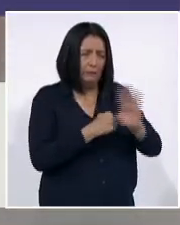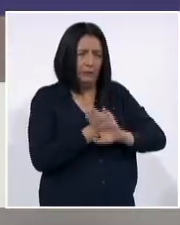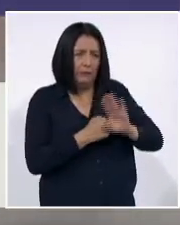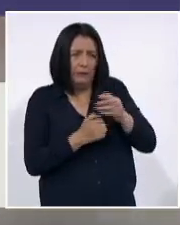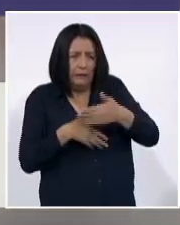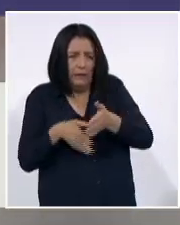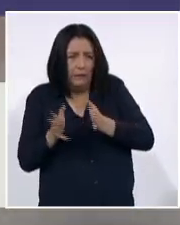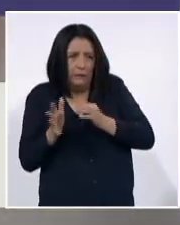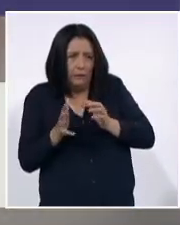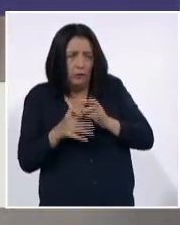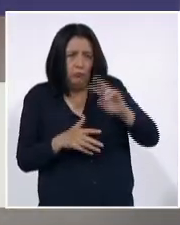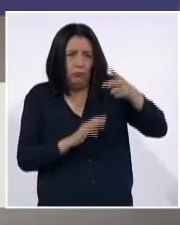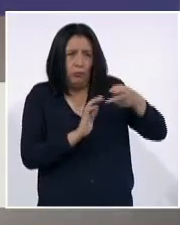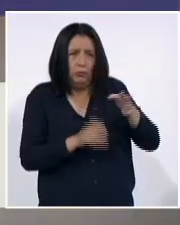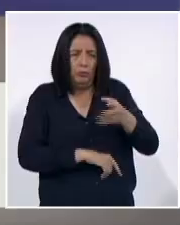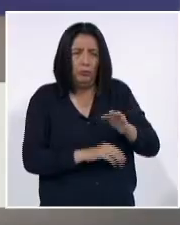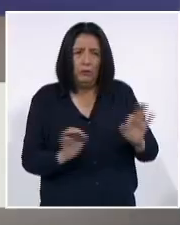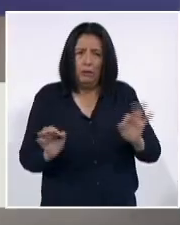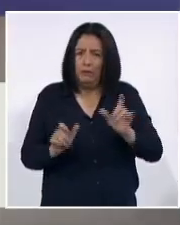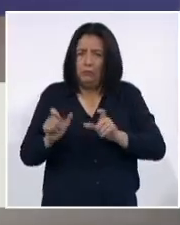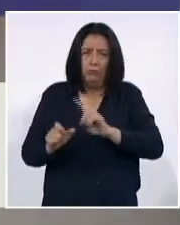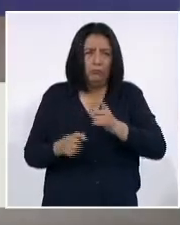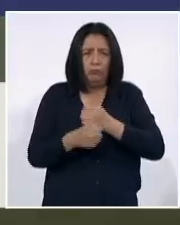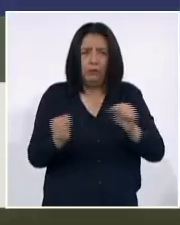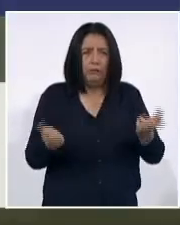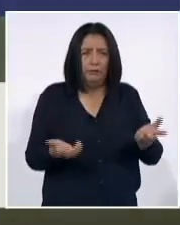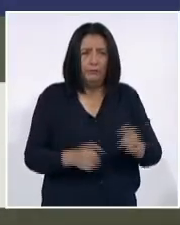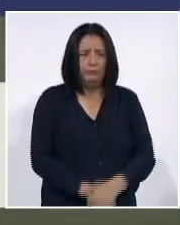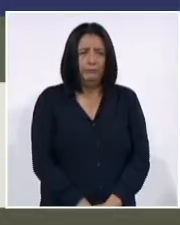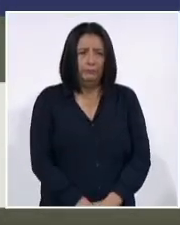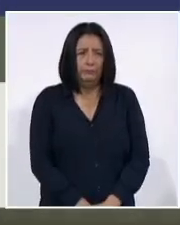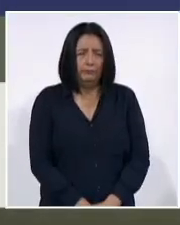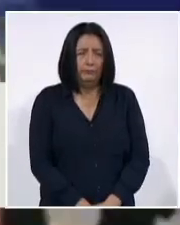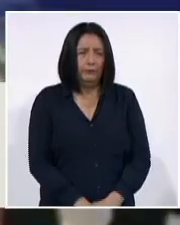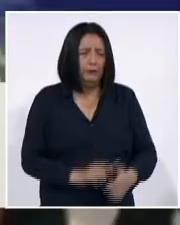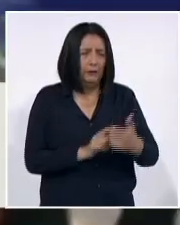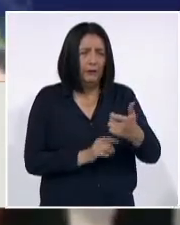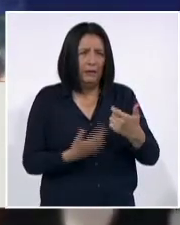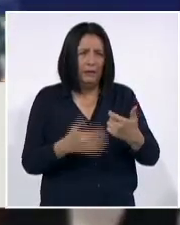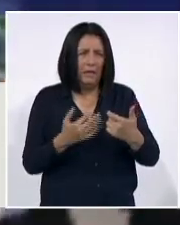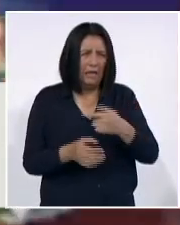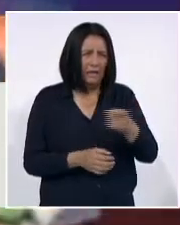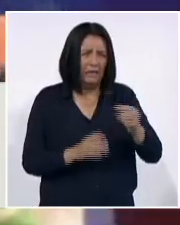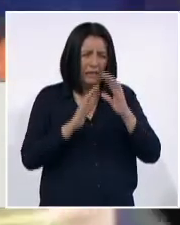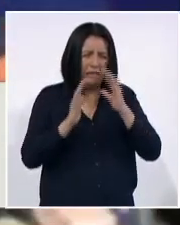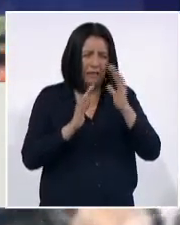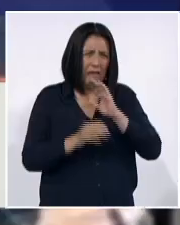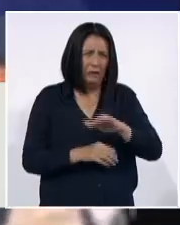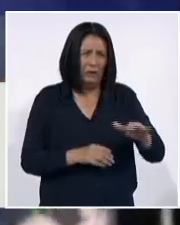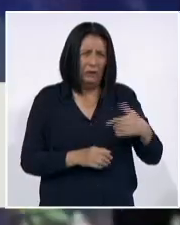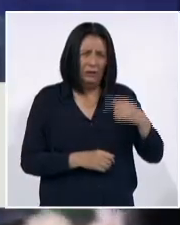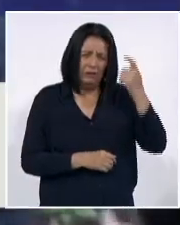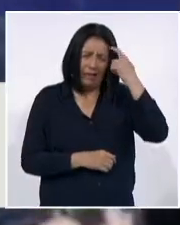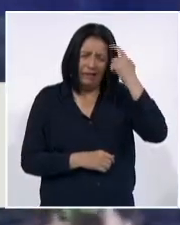su habitación del segundo piso. Nadie pudo rescatarlos a tiempo. Señor, la secuela de los gritos de esas criaturas están